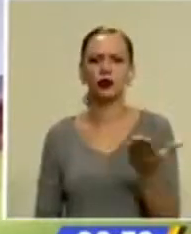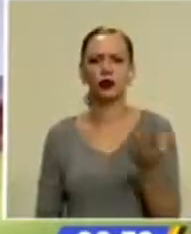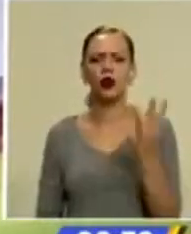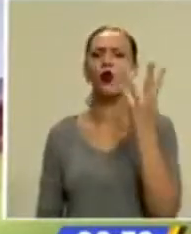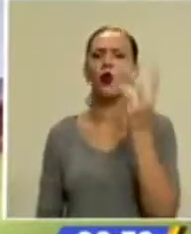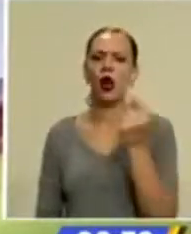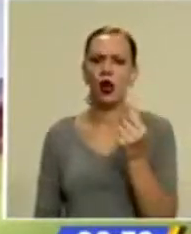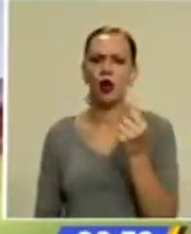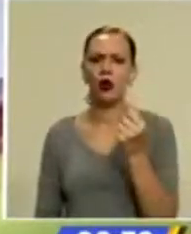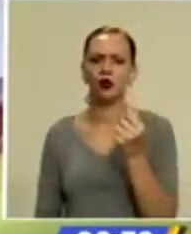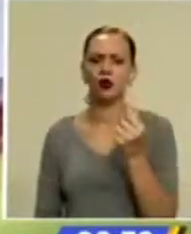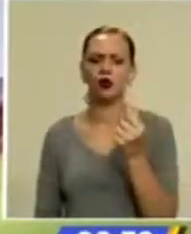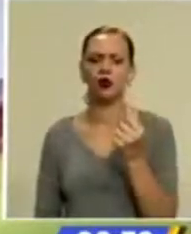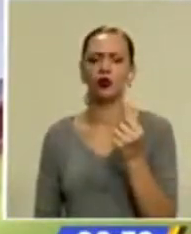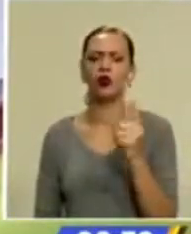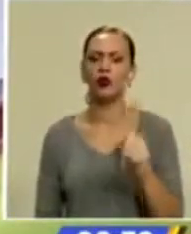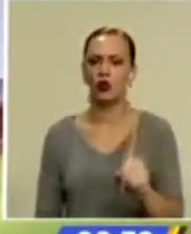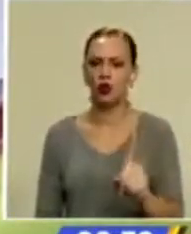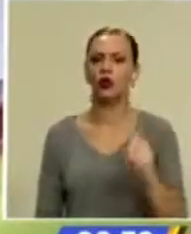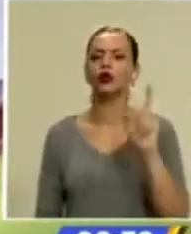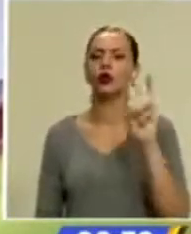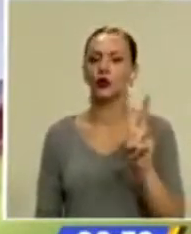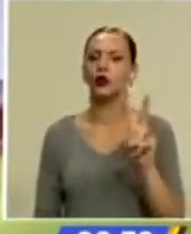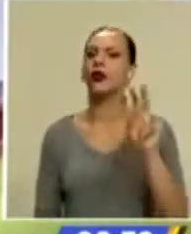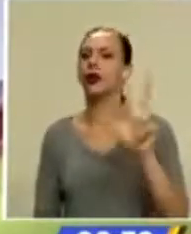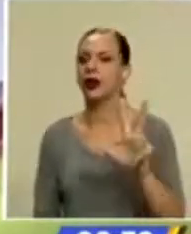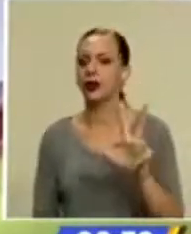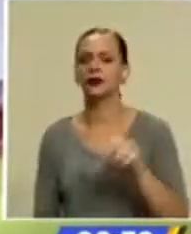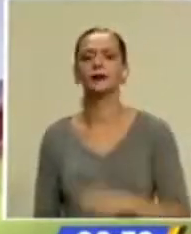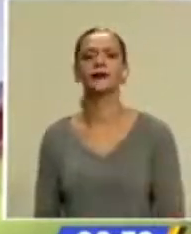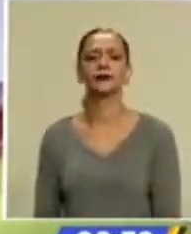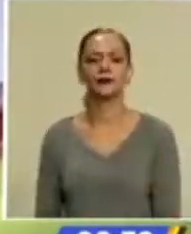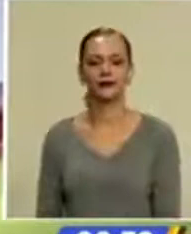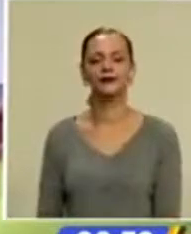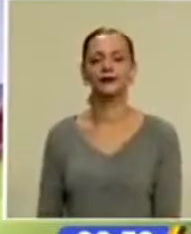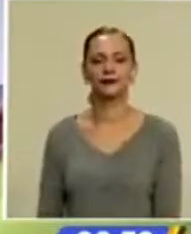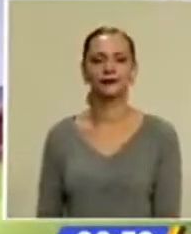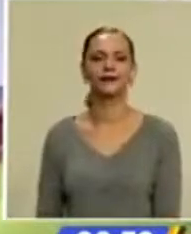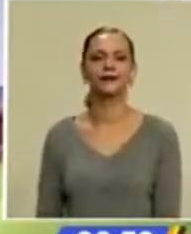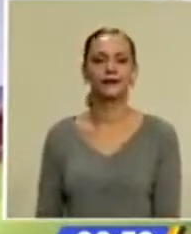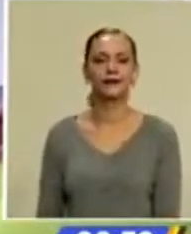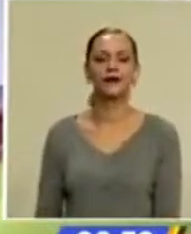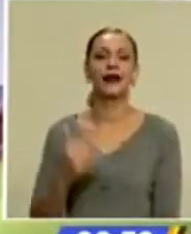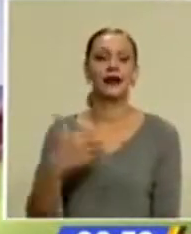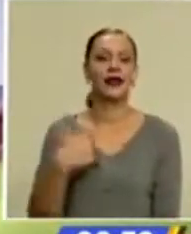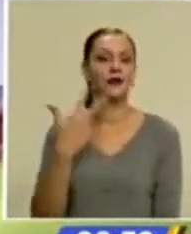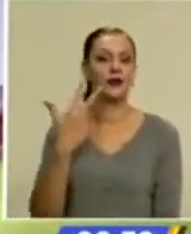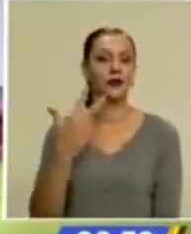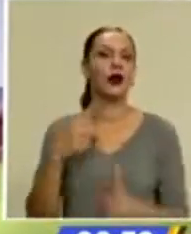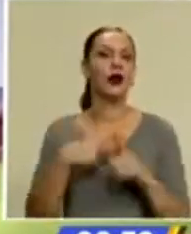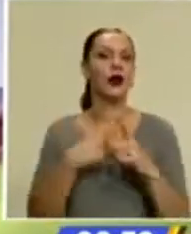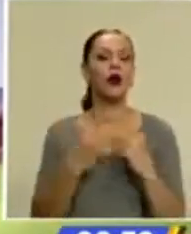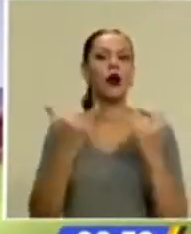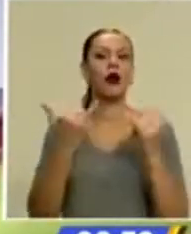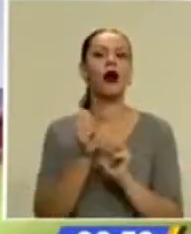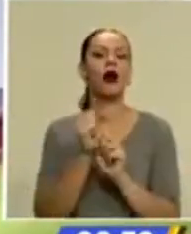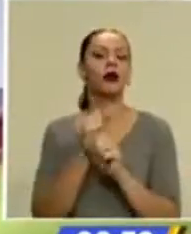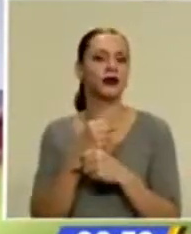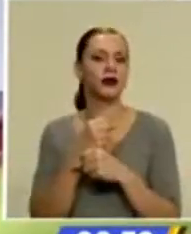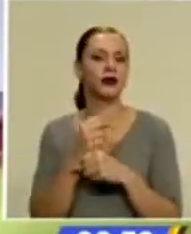a contar, niños y niñas. Uno, dos y tres. Y entonces vamos a hacer